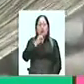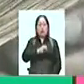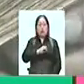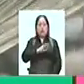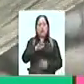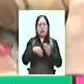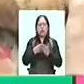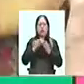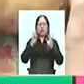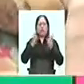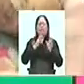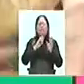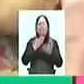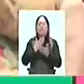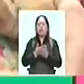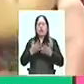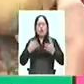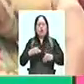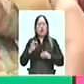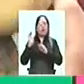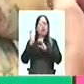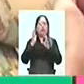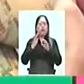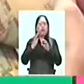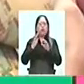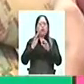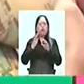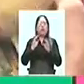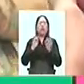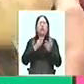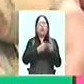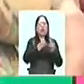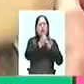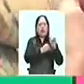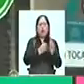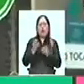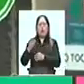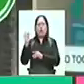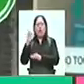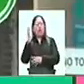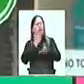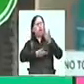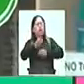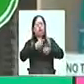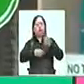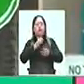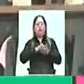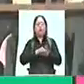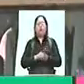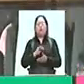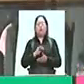tienen que ver con bienes de capital, con insumos para la industria, con equipos de transporte, de tal manera